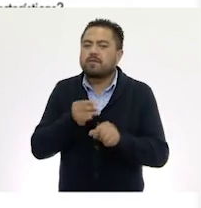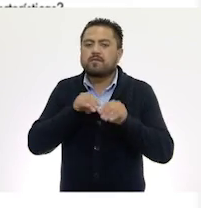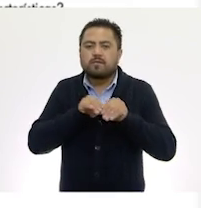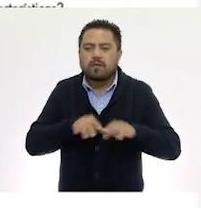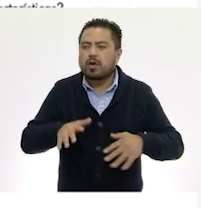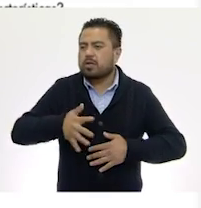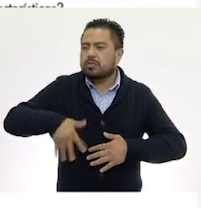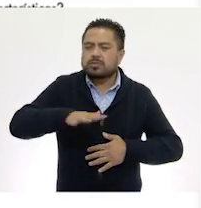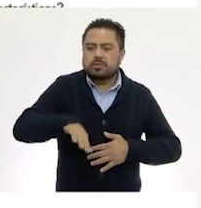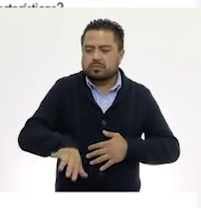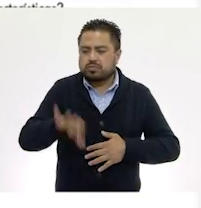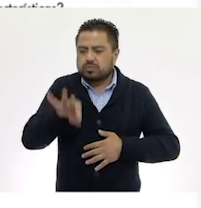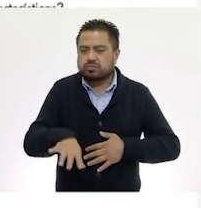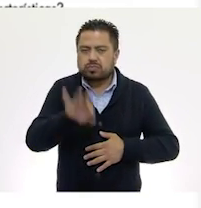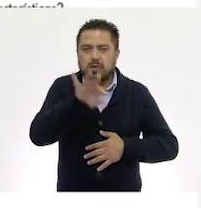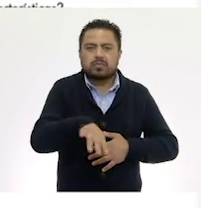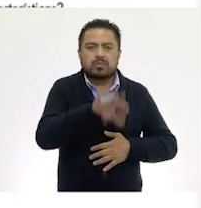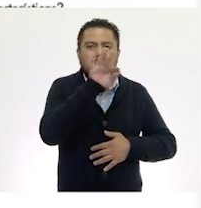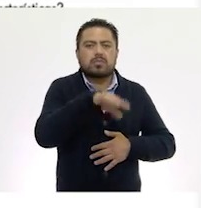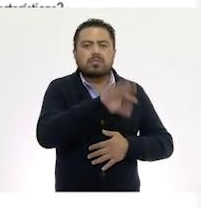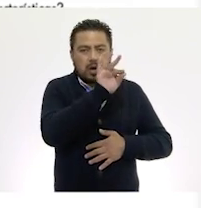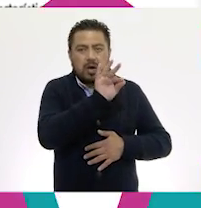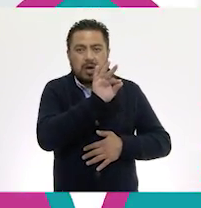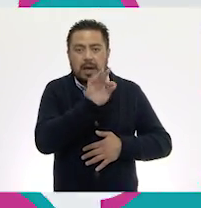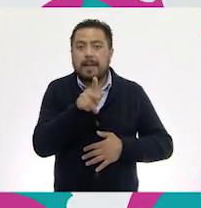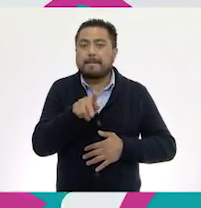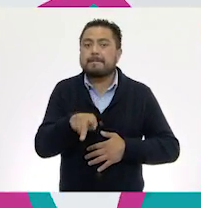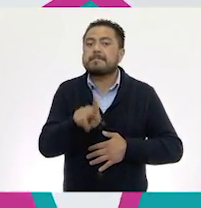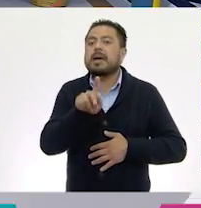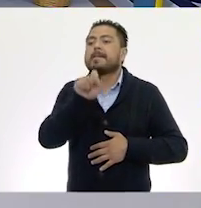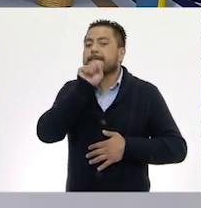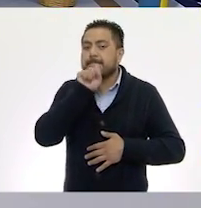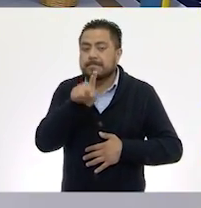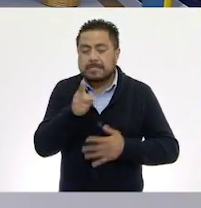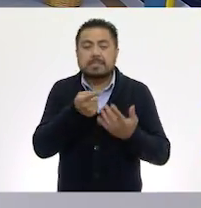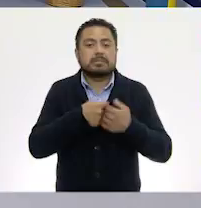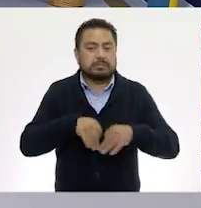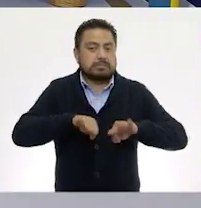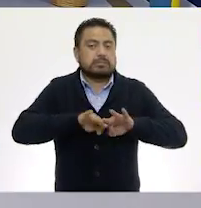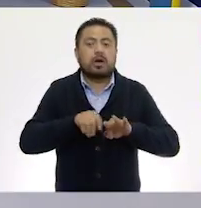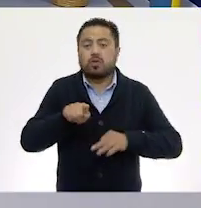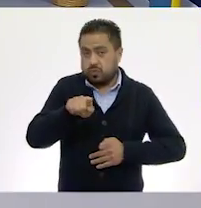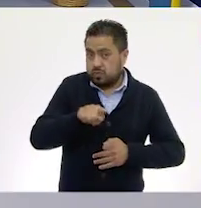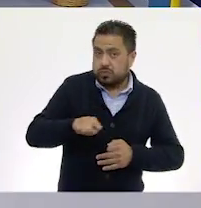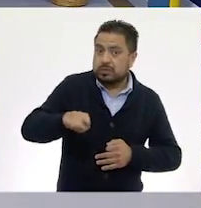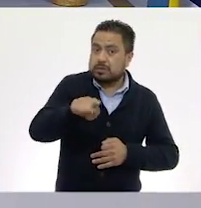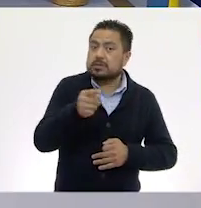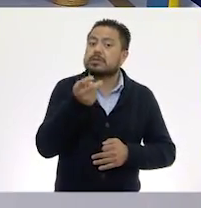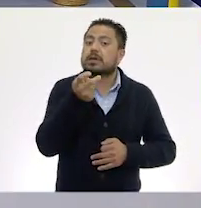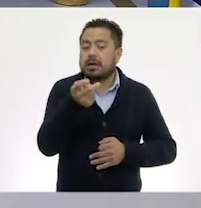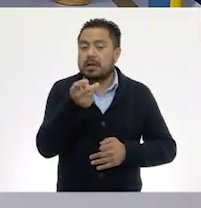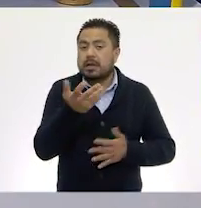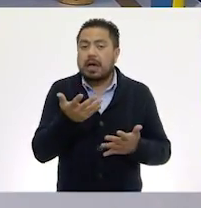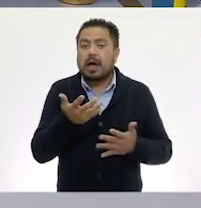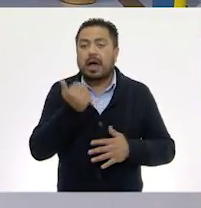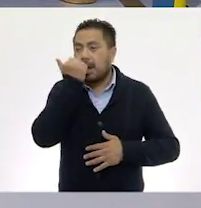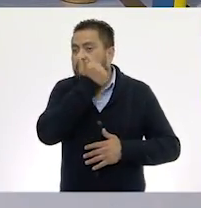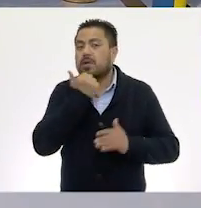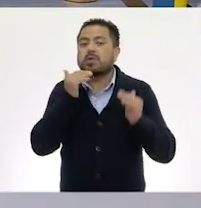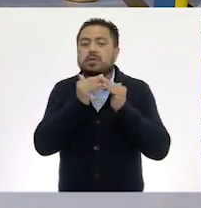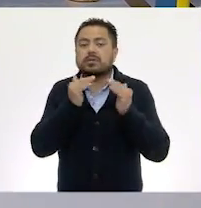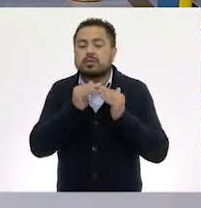en distintas fuentes impresas. Pero también es importante que ustedes, alumnos en